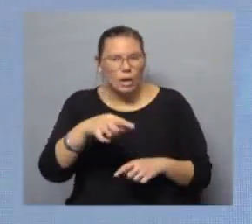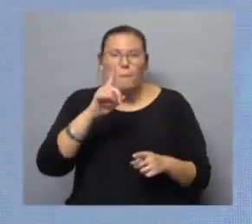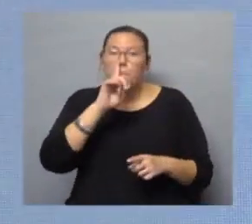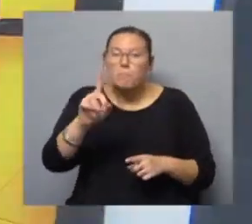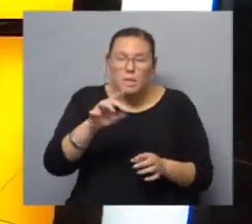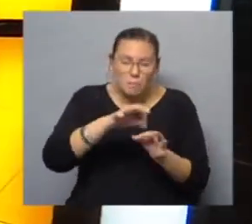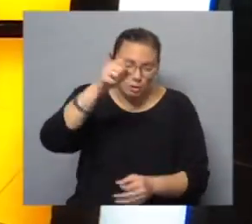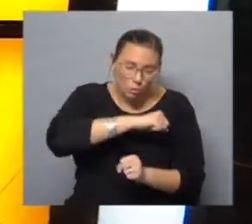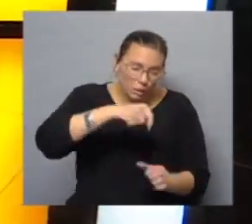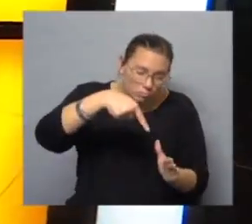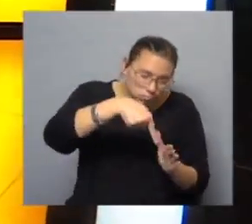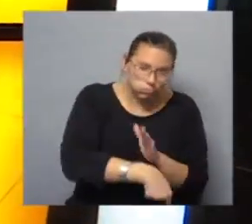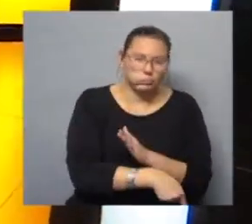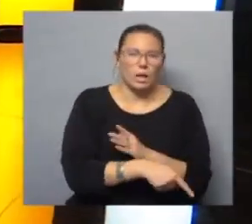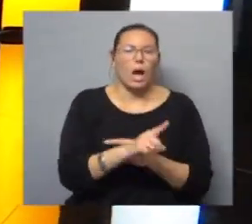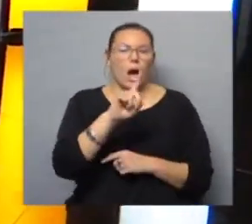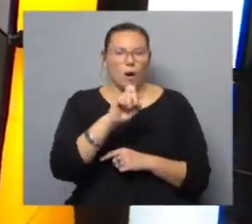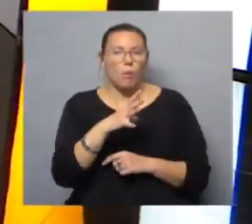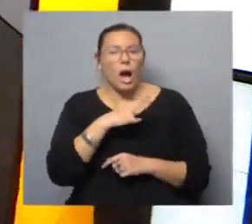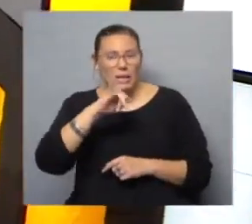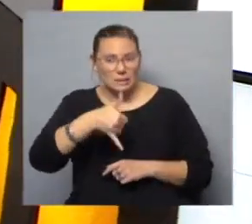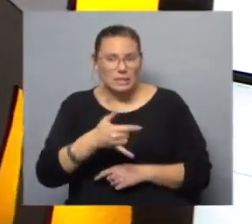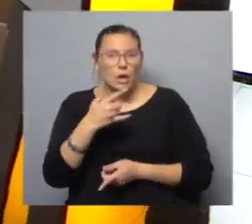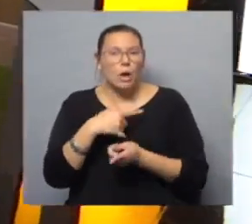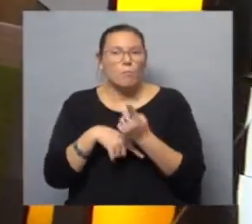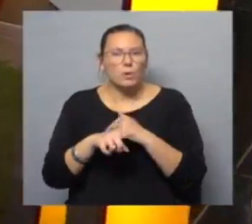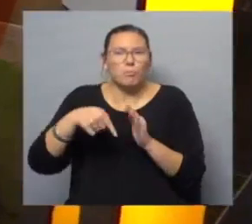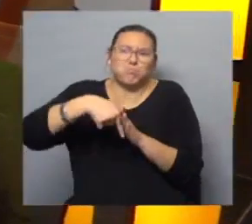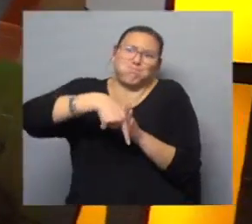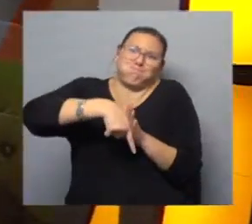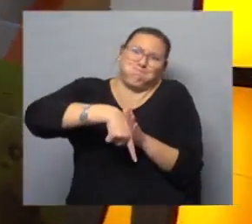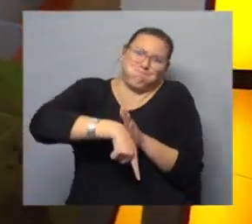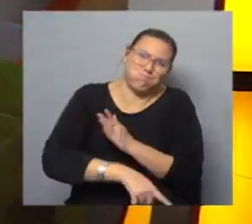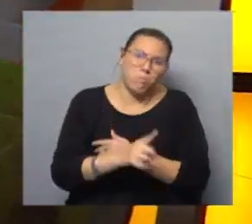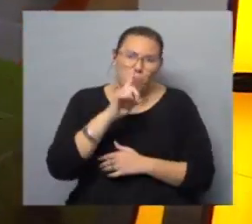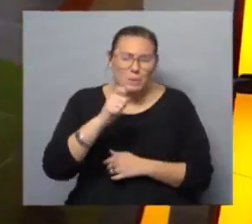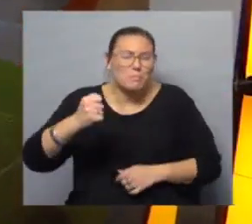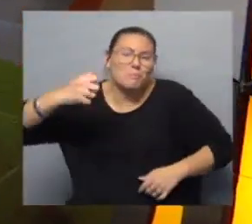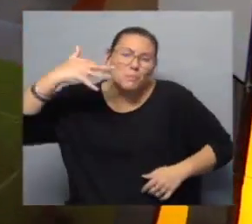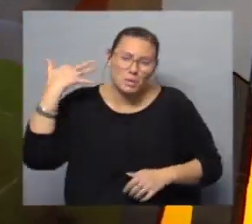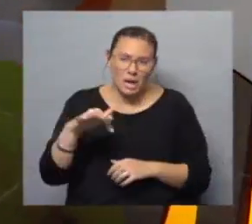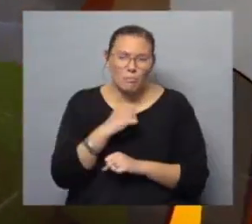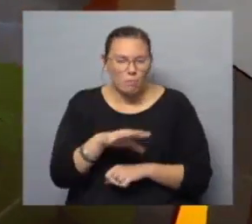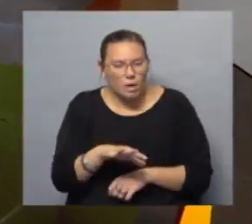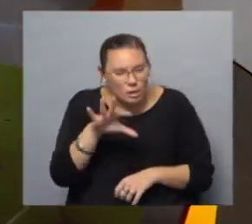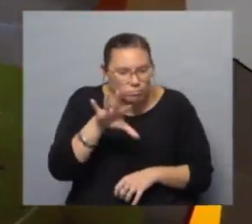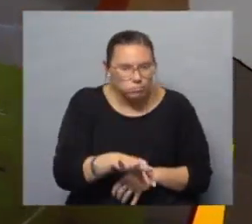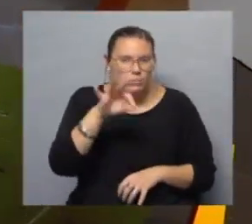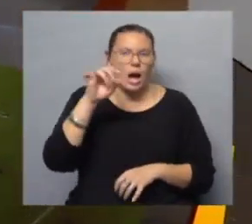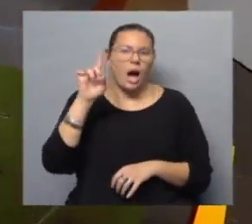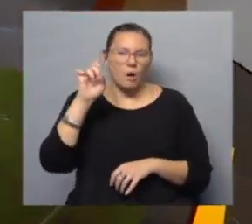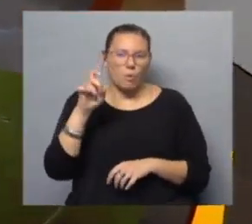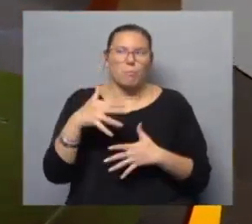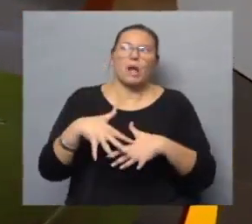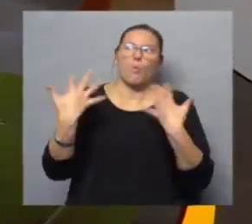para acceder a él. Entonces, tenemos esa agua, pero hay que hacer un pozo de 1000 metros y muy caro para acceder. O sea, no es para cualquiera o